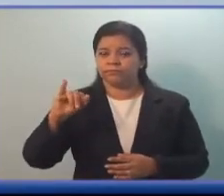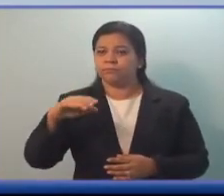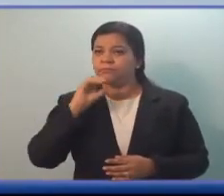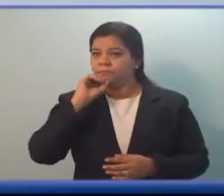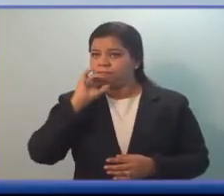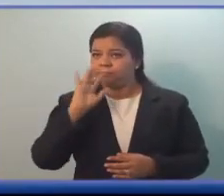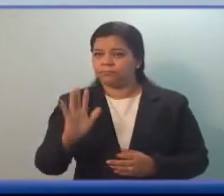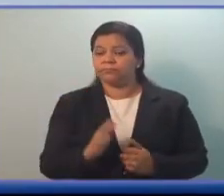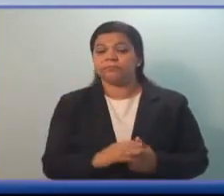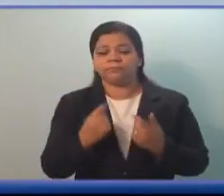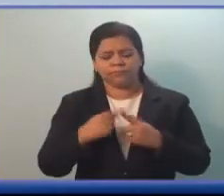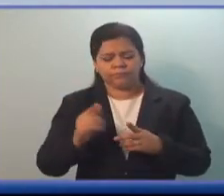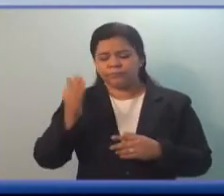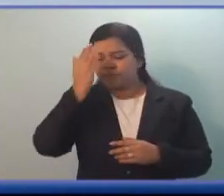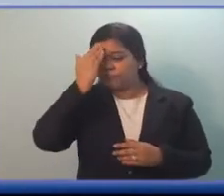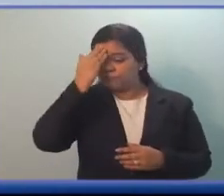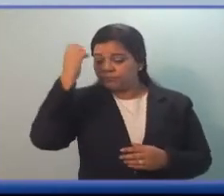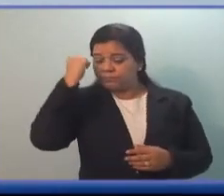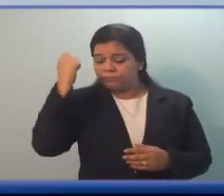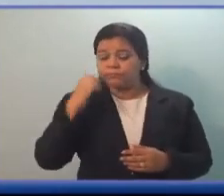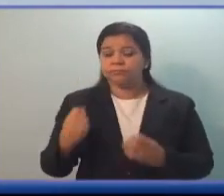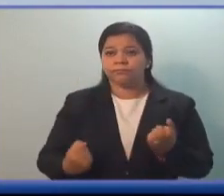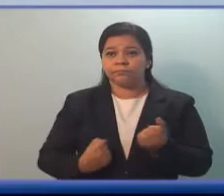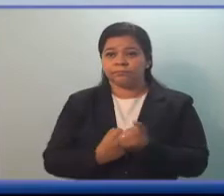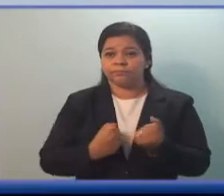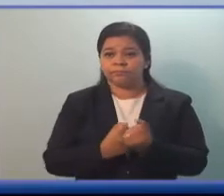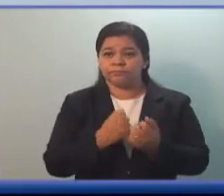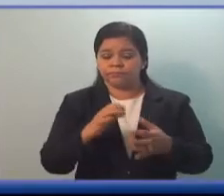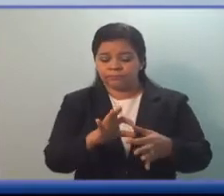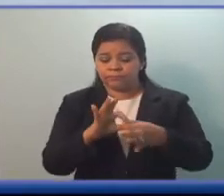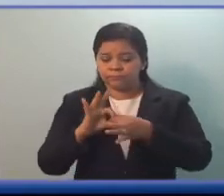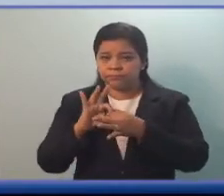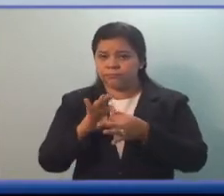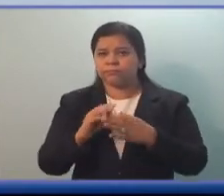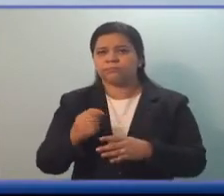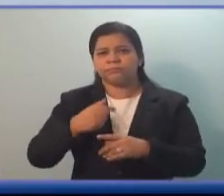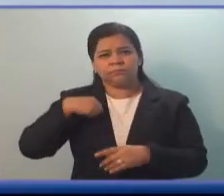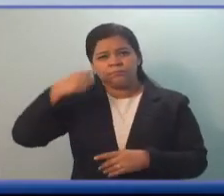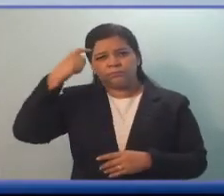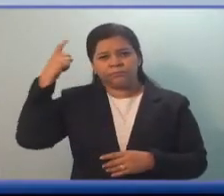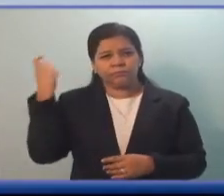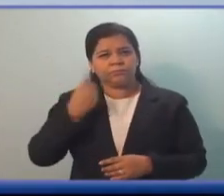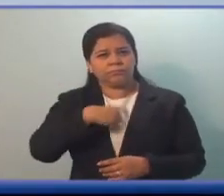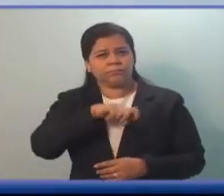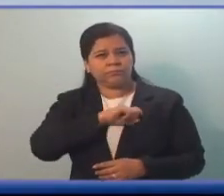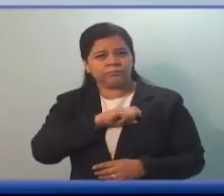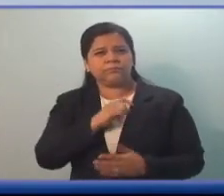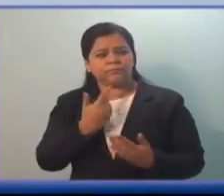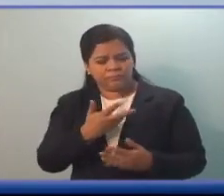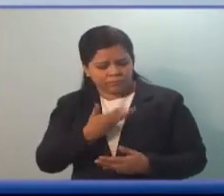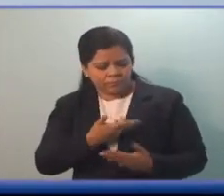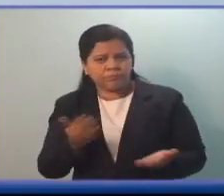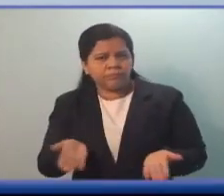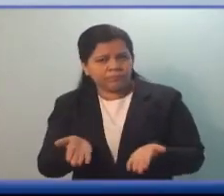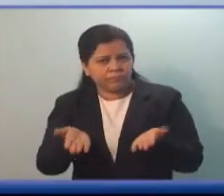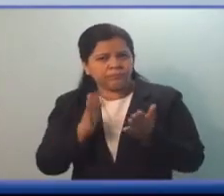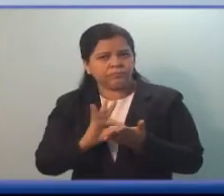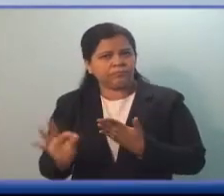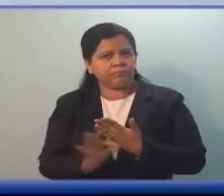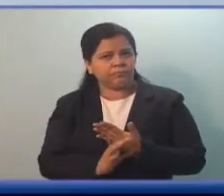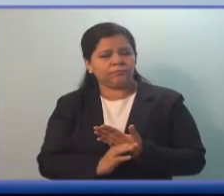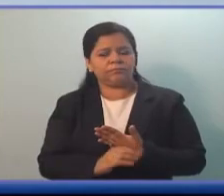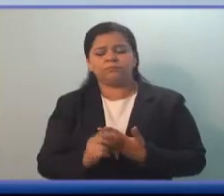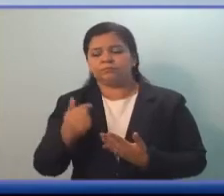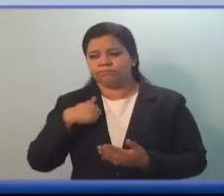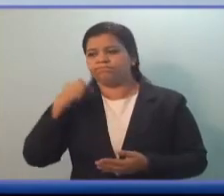Jueces. Importantísimo, con apoyo de la cooperación, recuerdo, española, impulsamos ese proyecto, tengo entendido que ya no